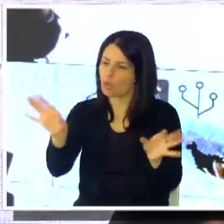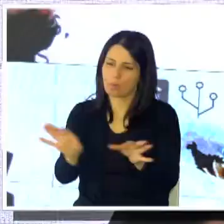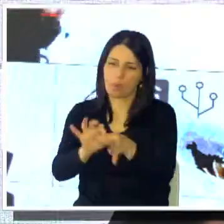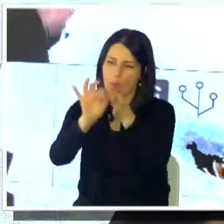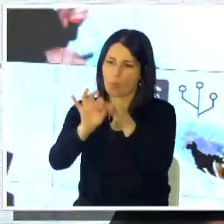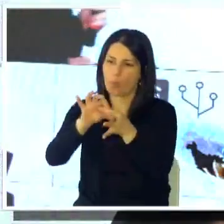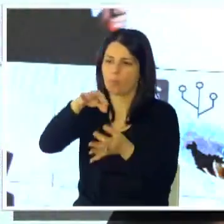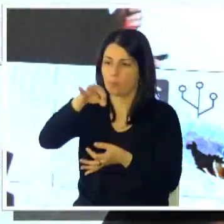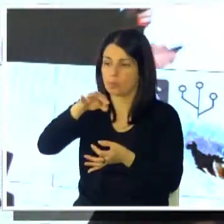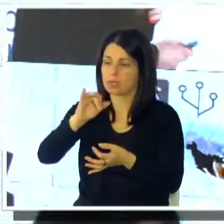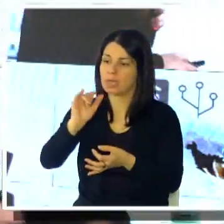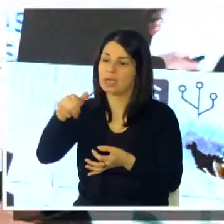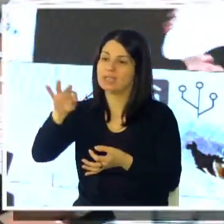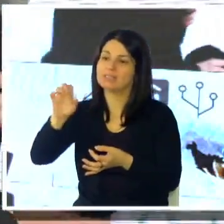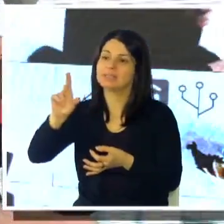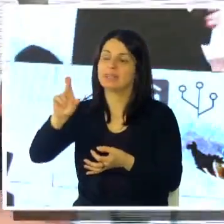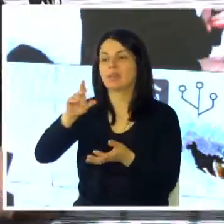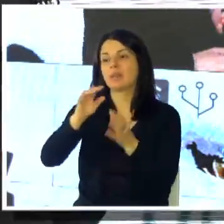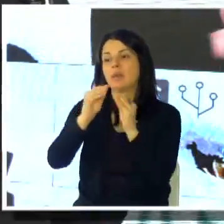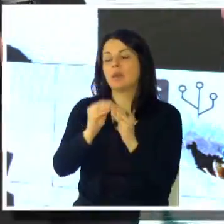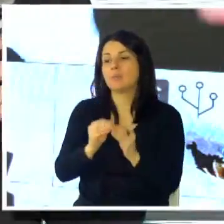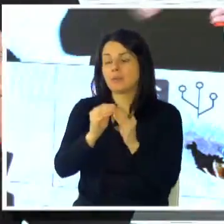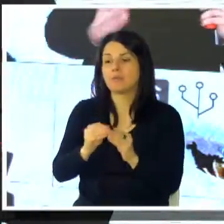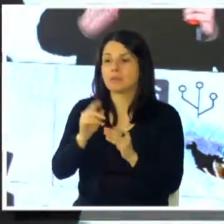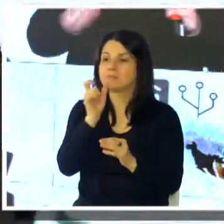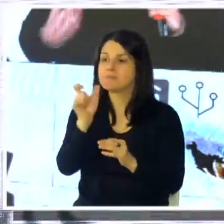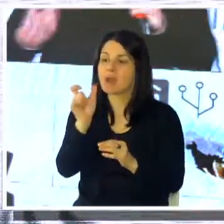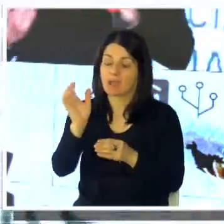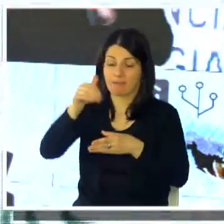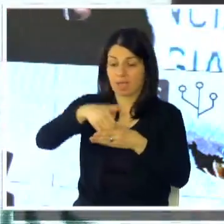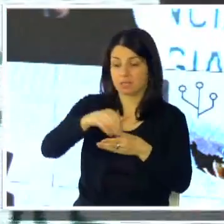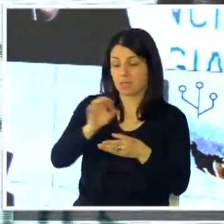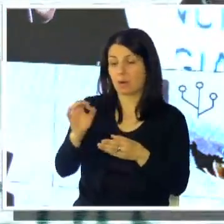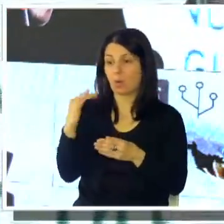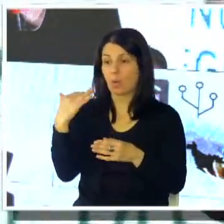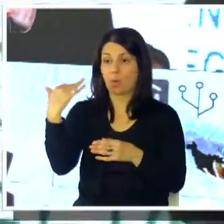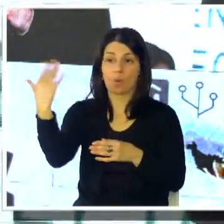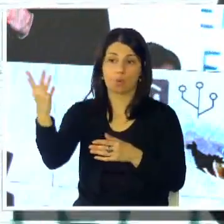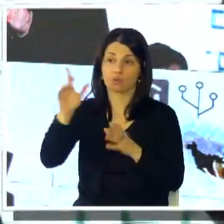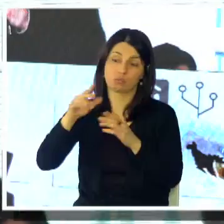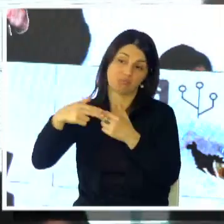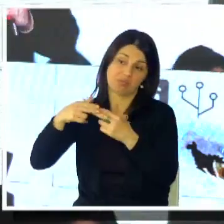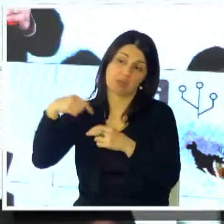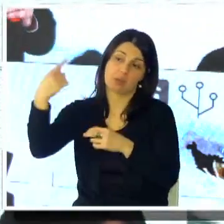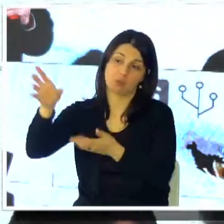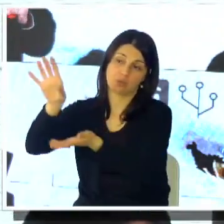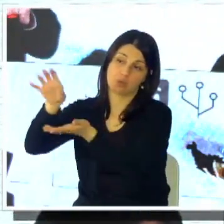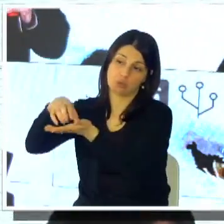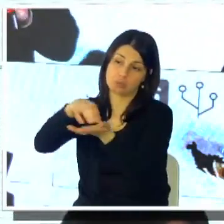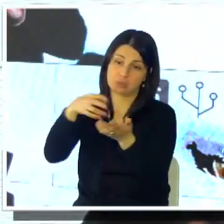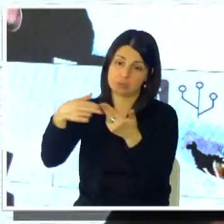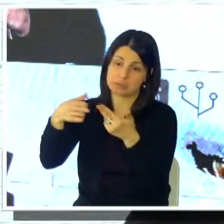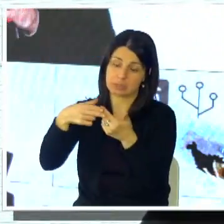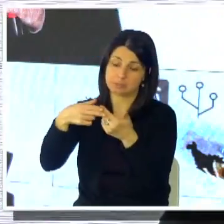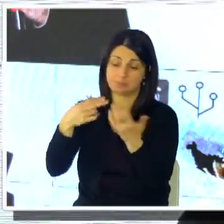Interoperabilidad, otra palabrita muy importante en todas estas cosas, ya sea internamente o hacia otras plataformas. Hablando